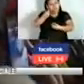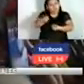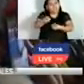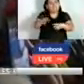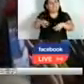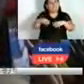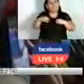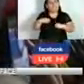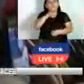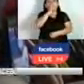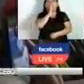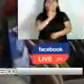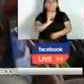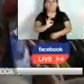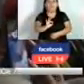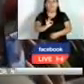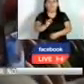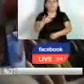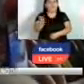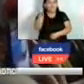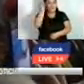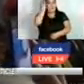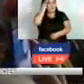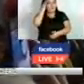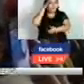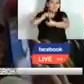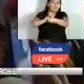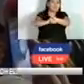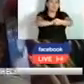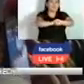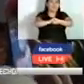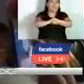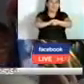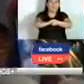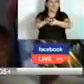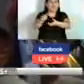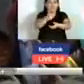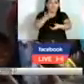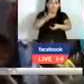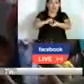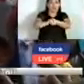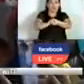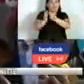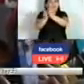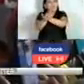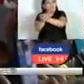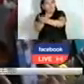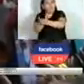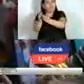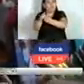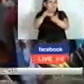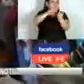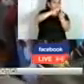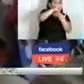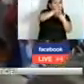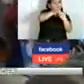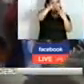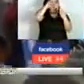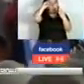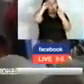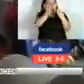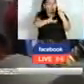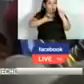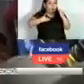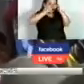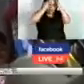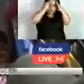humildad. Sabemos que La Unión necesita mucho desarrollo, muchos proyectos, y ese es el enfoque que